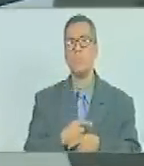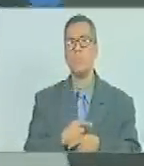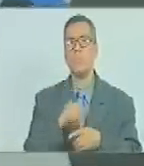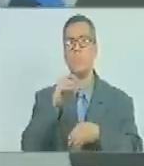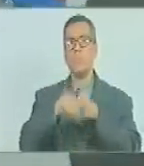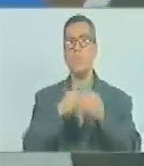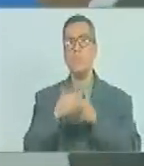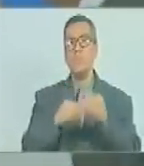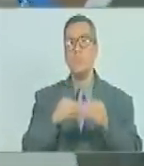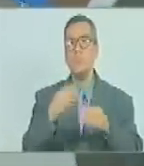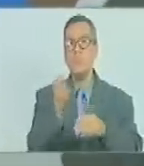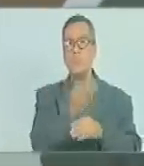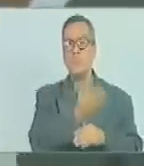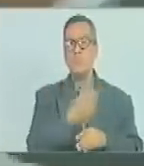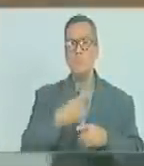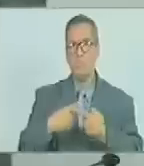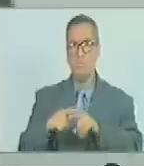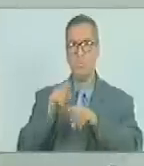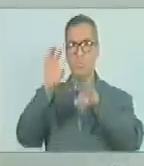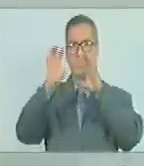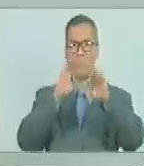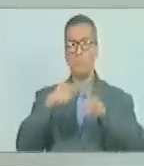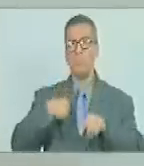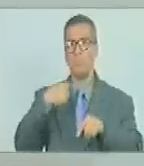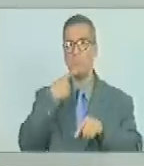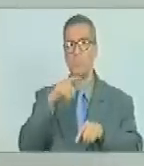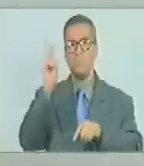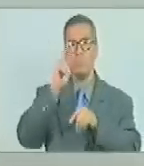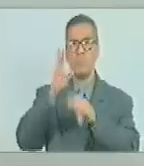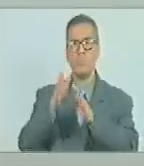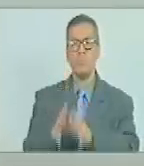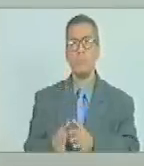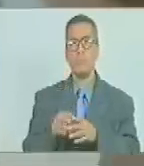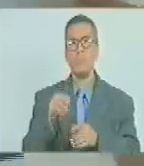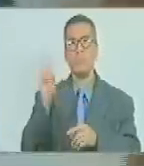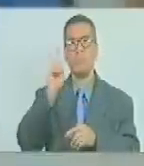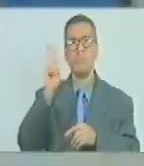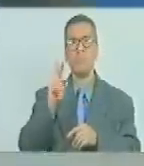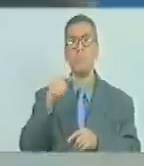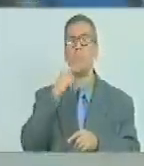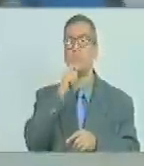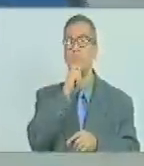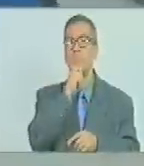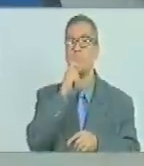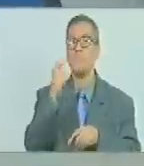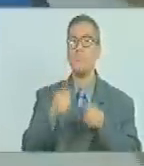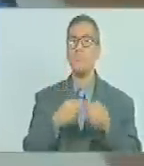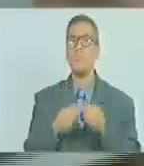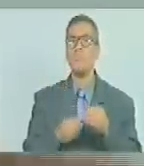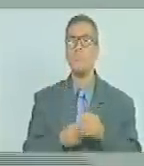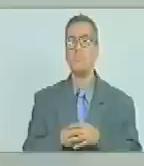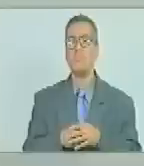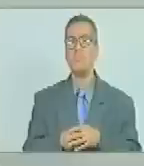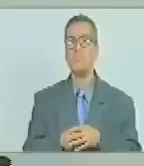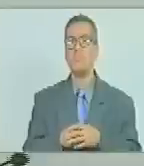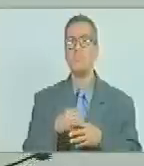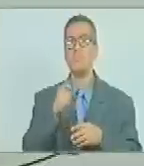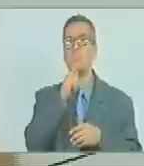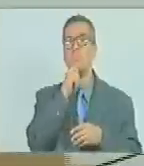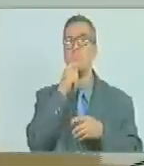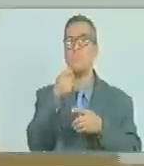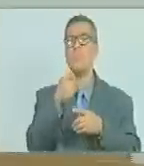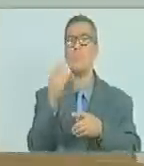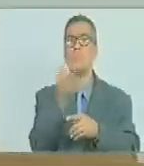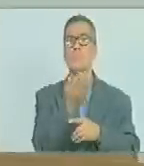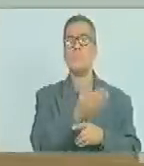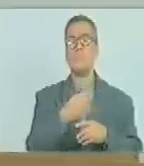planificar golpes de Estado en el extranjero y menciona a Venezuela. Ahora, ¿quién? ¿Quién daba ese golpe